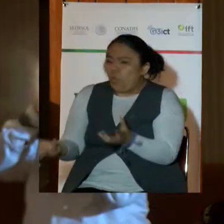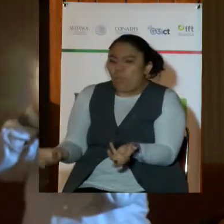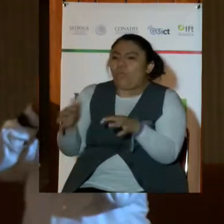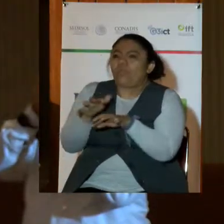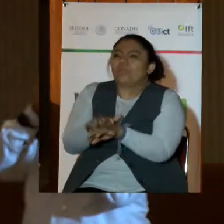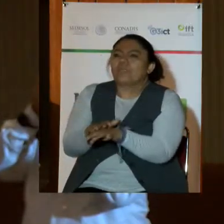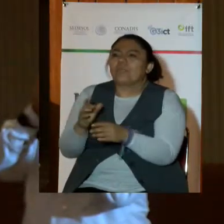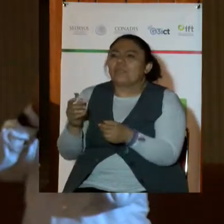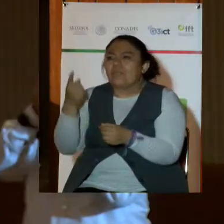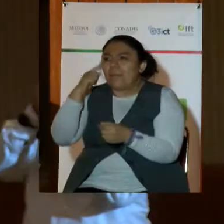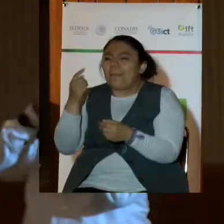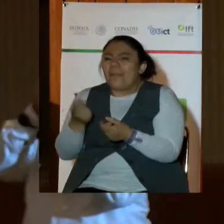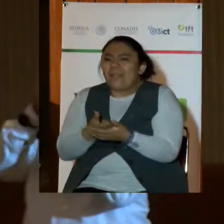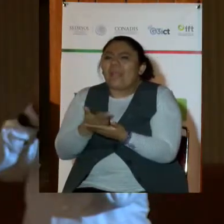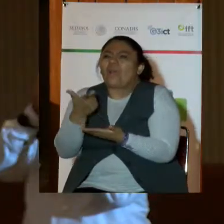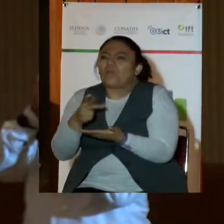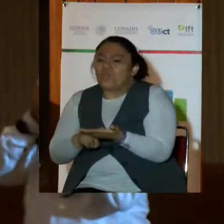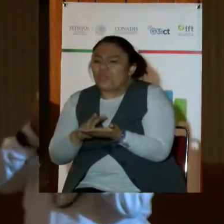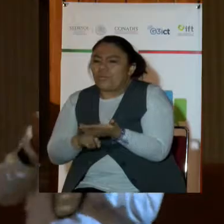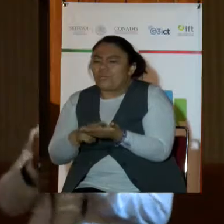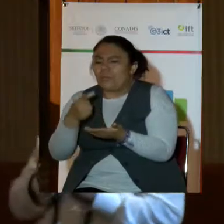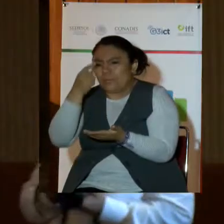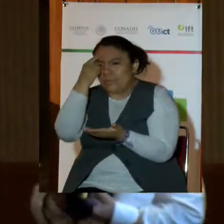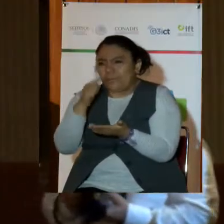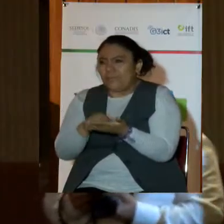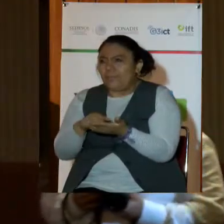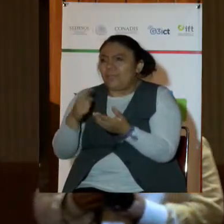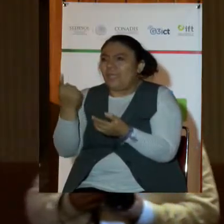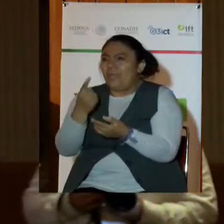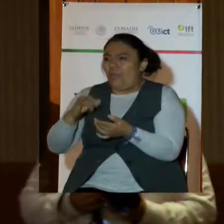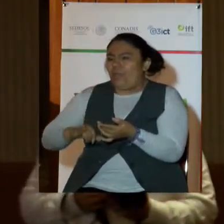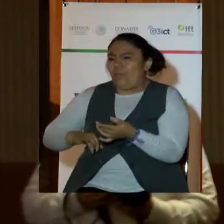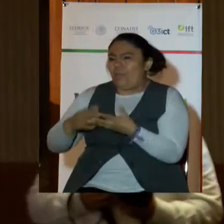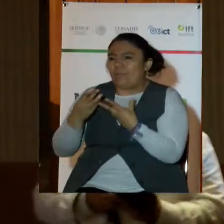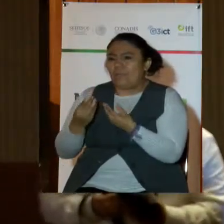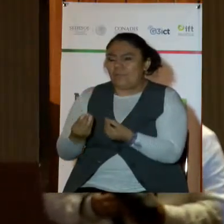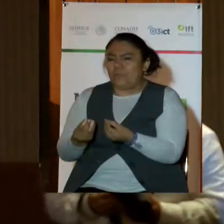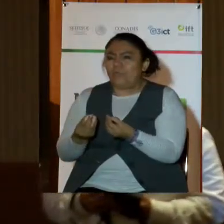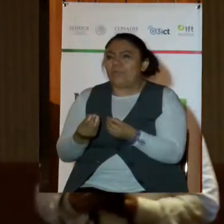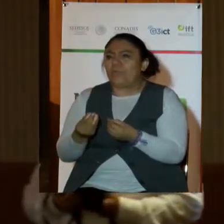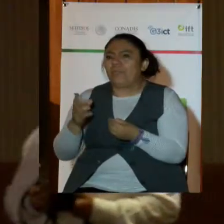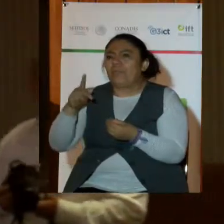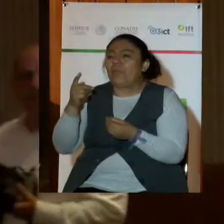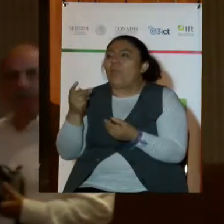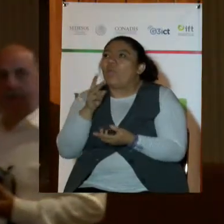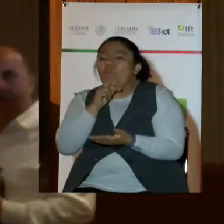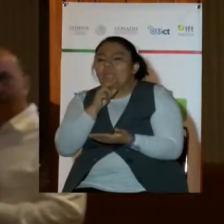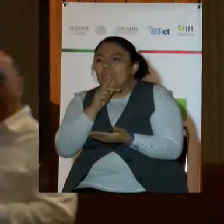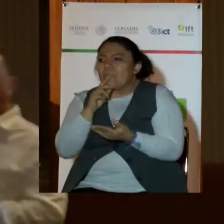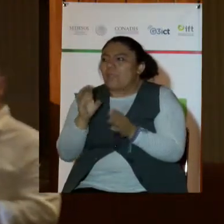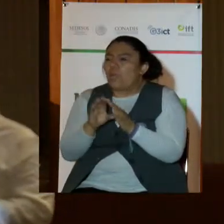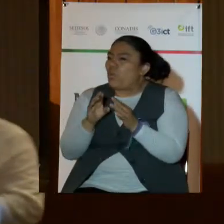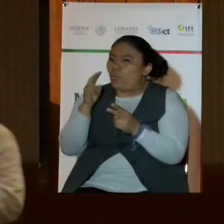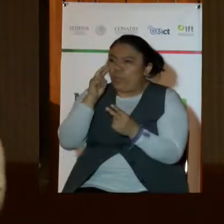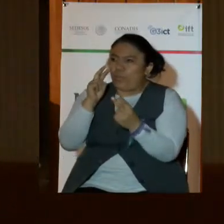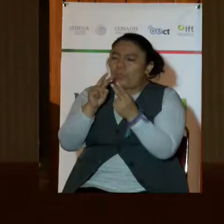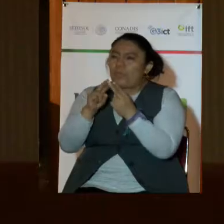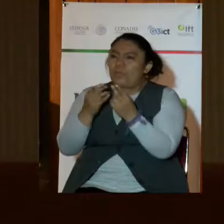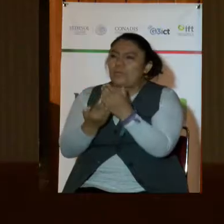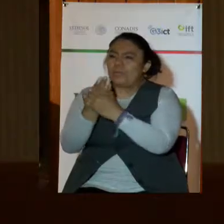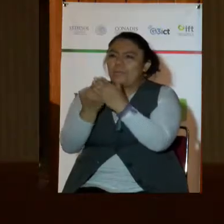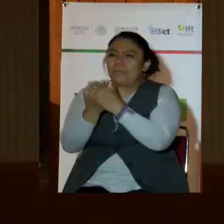página accesible, todas las empresas pequeñas y medianas de consultoría quisiéramos tener una página accesible, pero